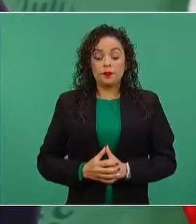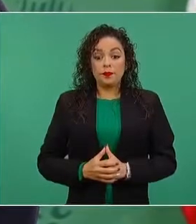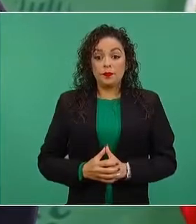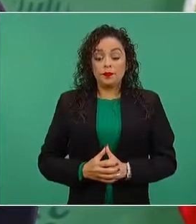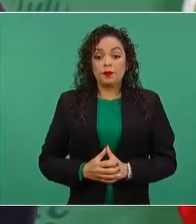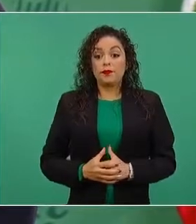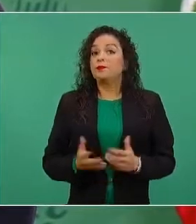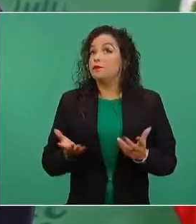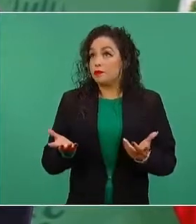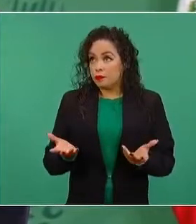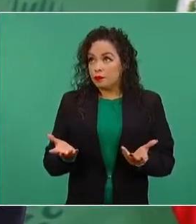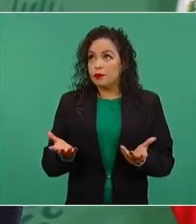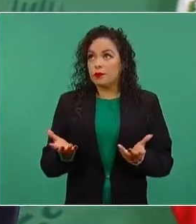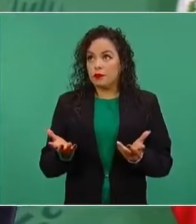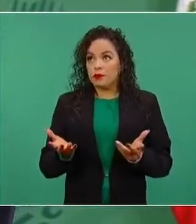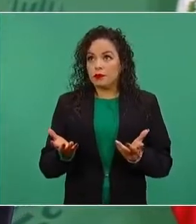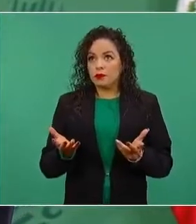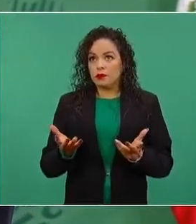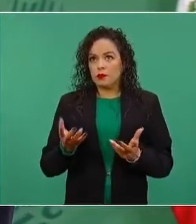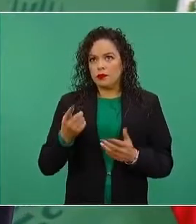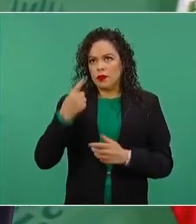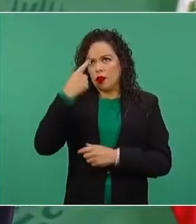ya para el 24,